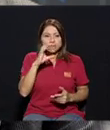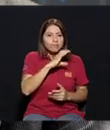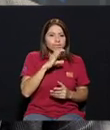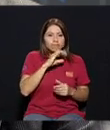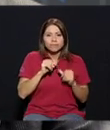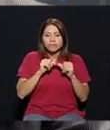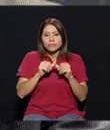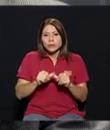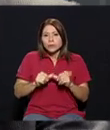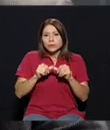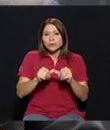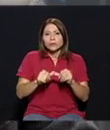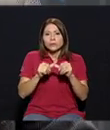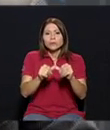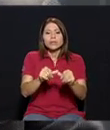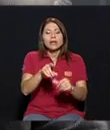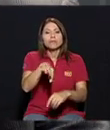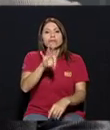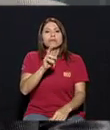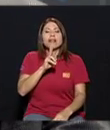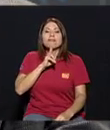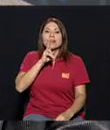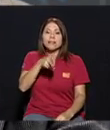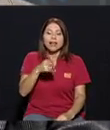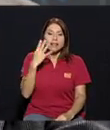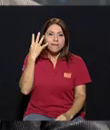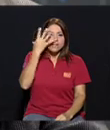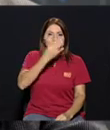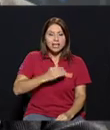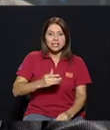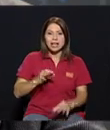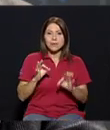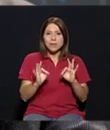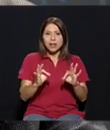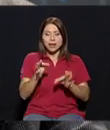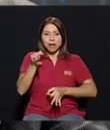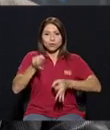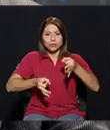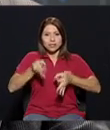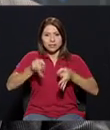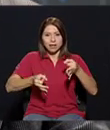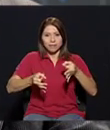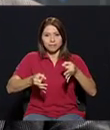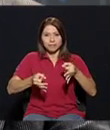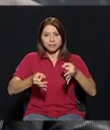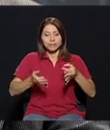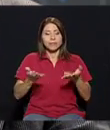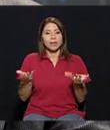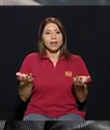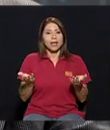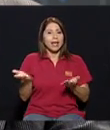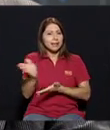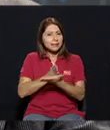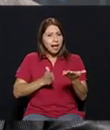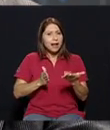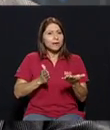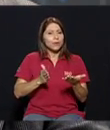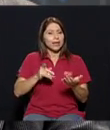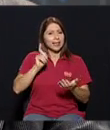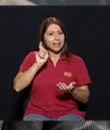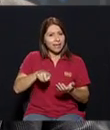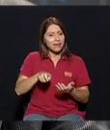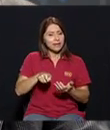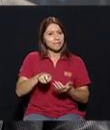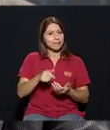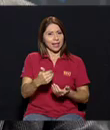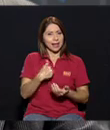inagotable, de la verdad, de la belleza, del bien, de la justicia. Y es algo que tiene que tener necesariamente